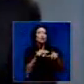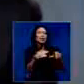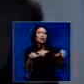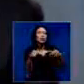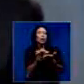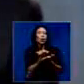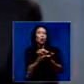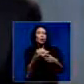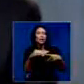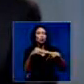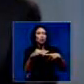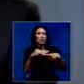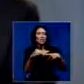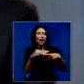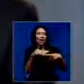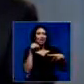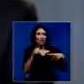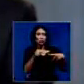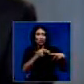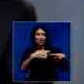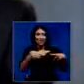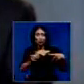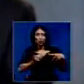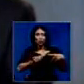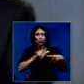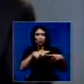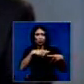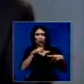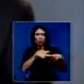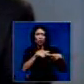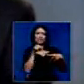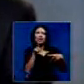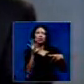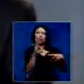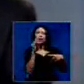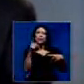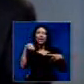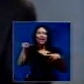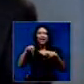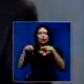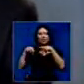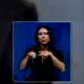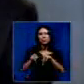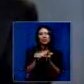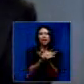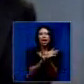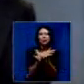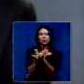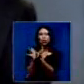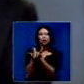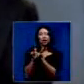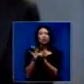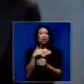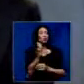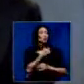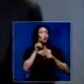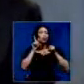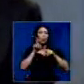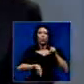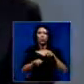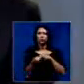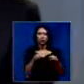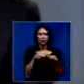donde están esos recursos, de una manera que les permitiría explotarlos sin que nosotros podamos